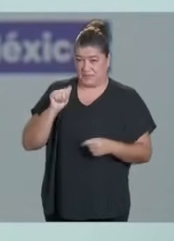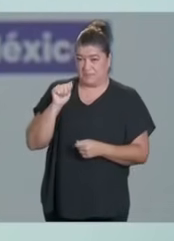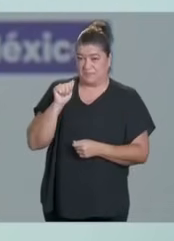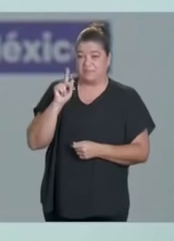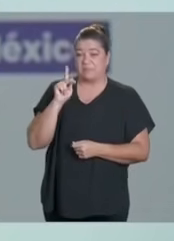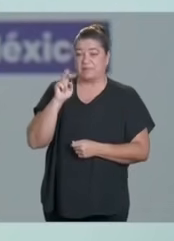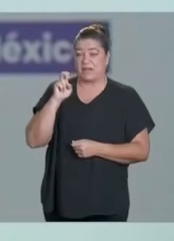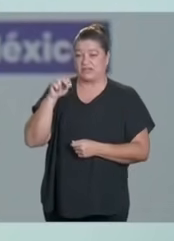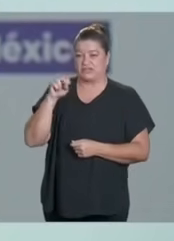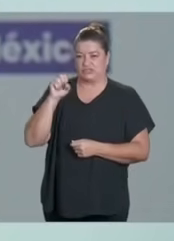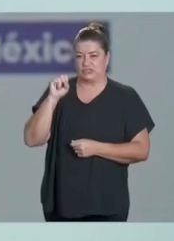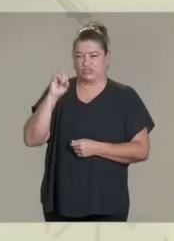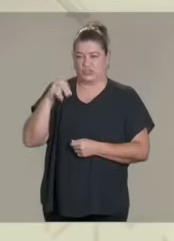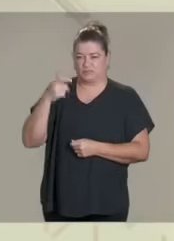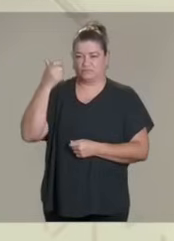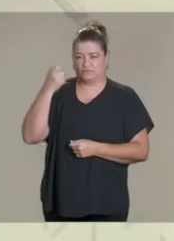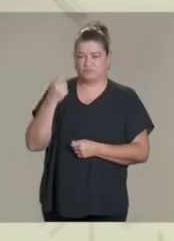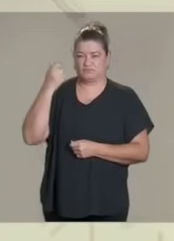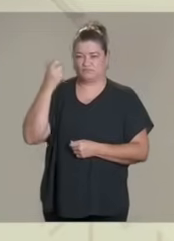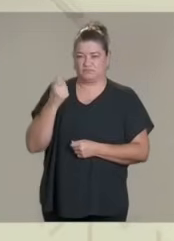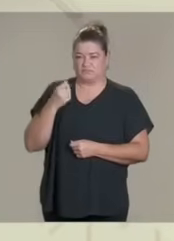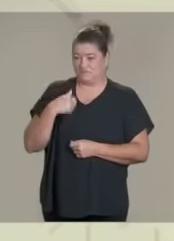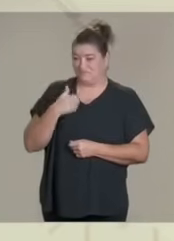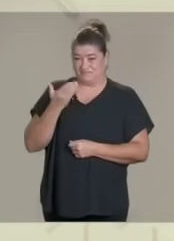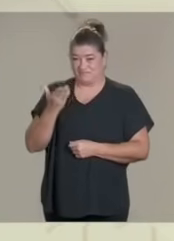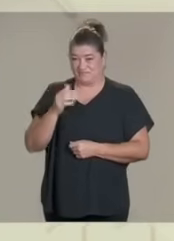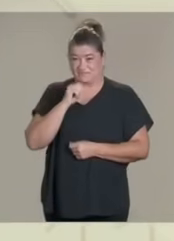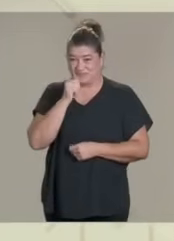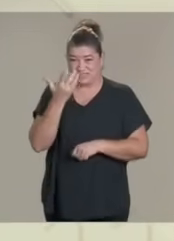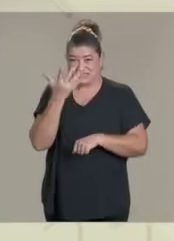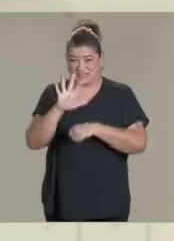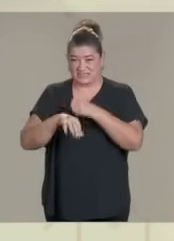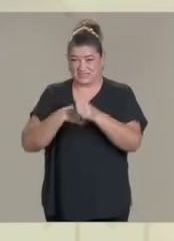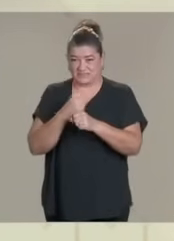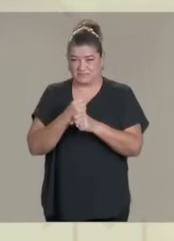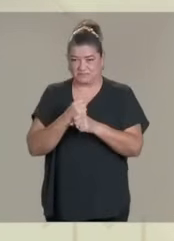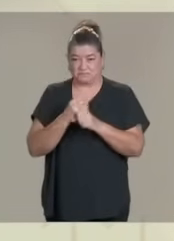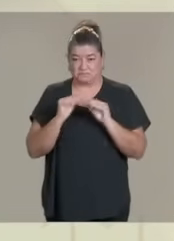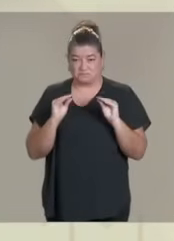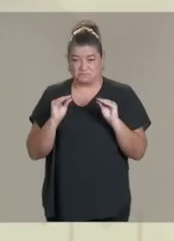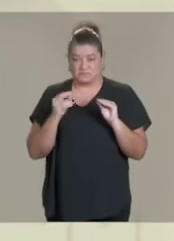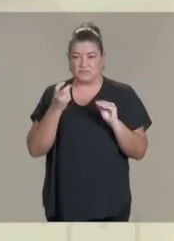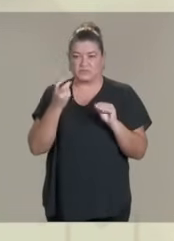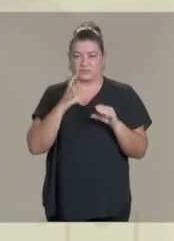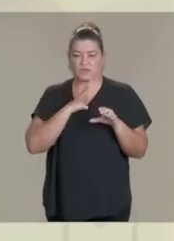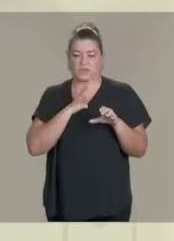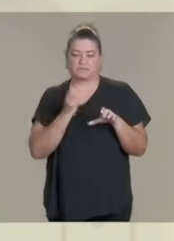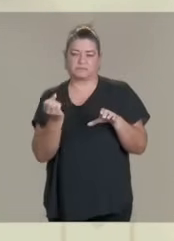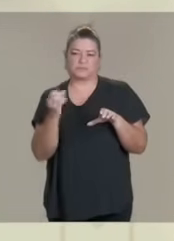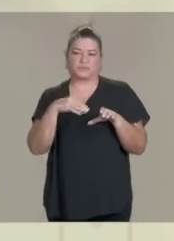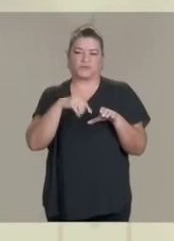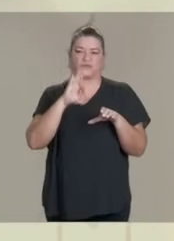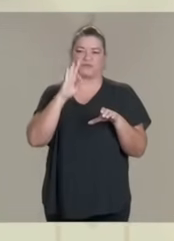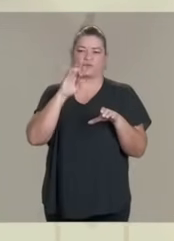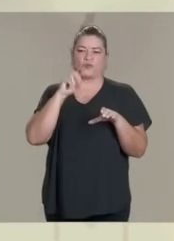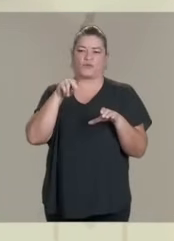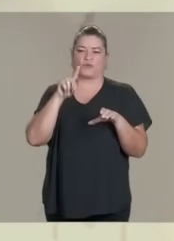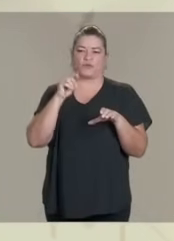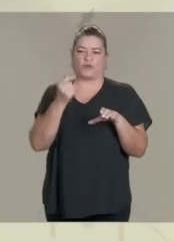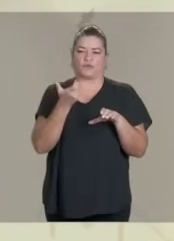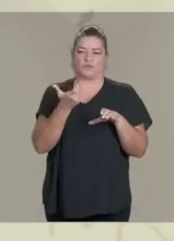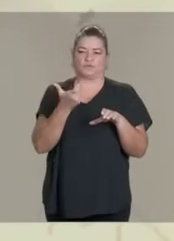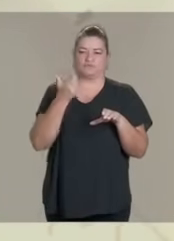años pasan a un fondo de pensiones. ¿Para qué sirve ese fondo de pensiones? Para que las leyes de pensiones